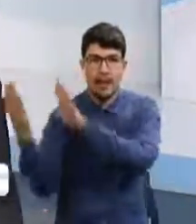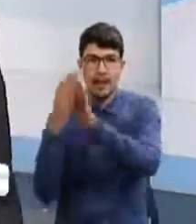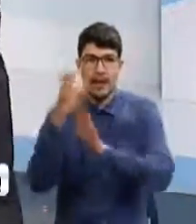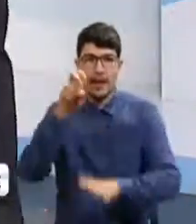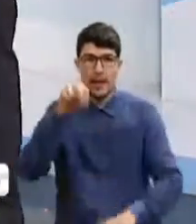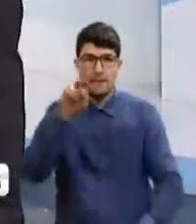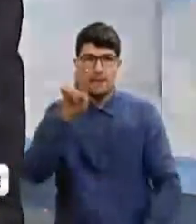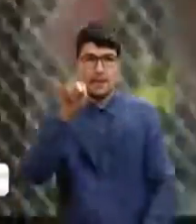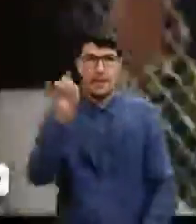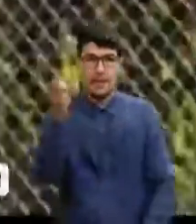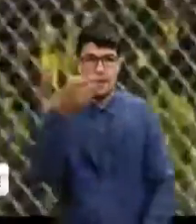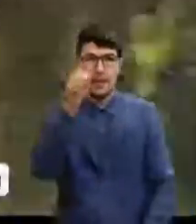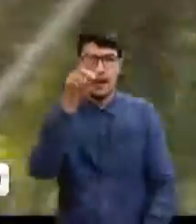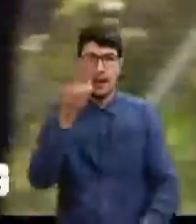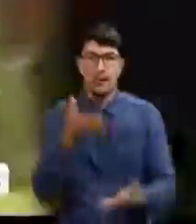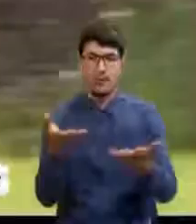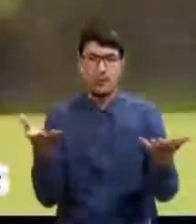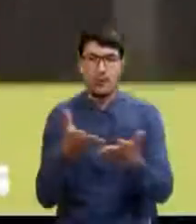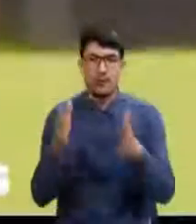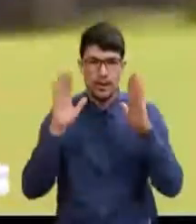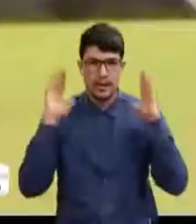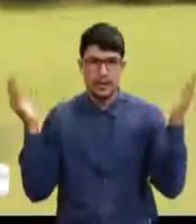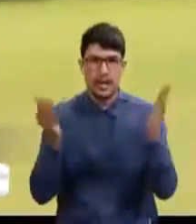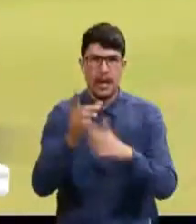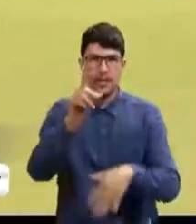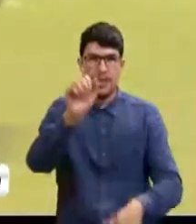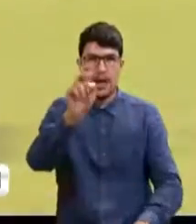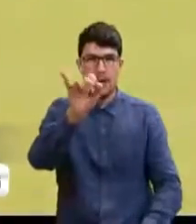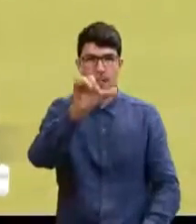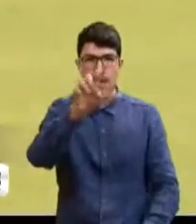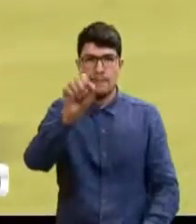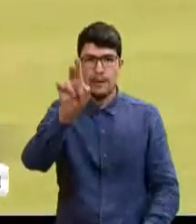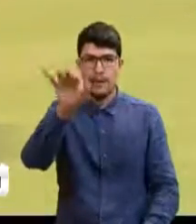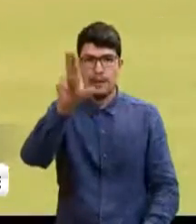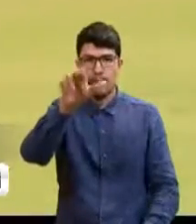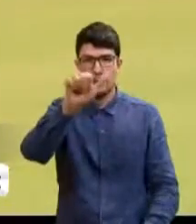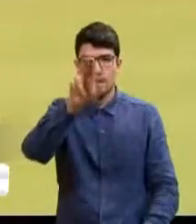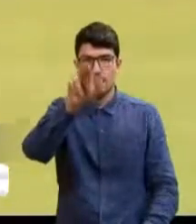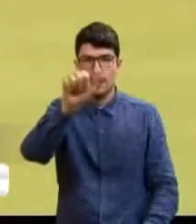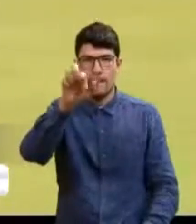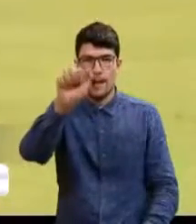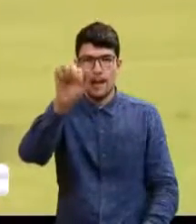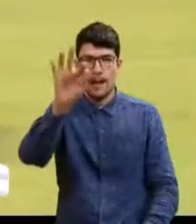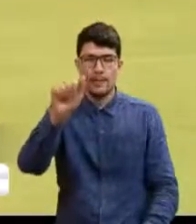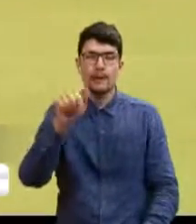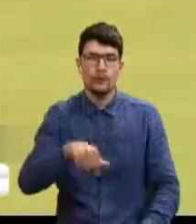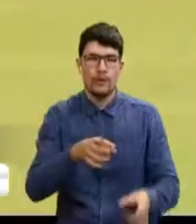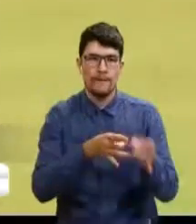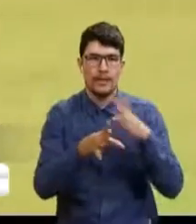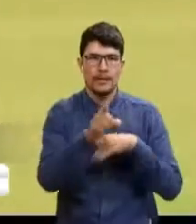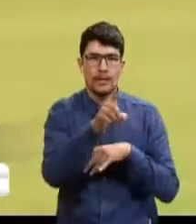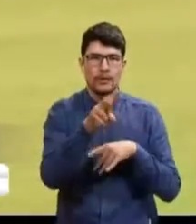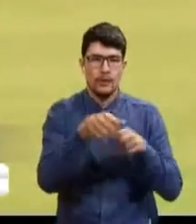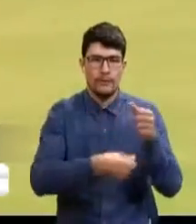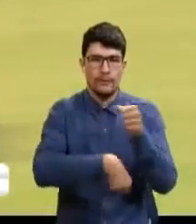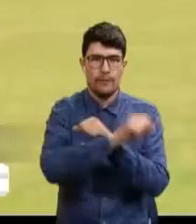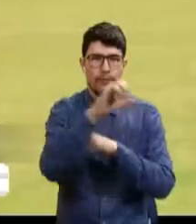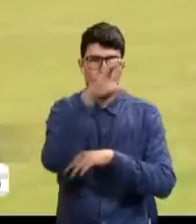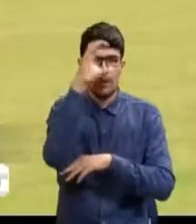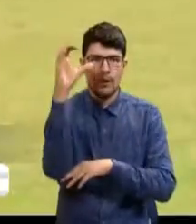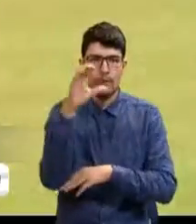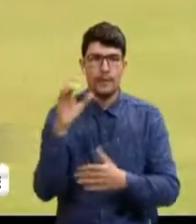envigado fc en el estadio daniel villa zapata por la fecha número 12 del fútbol profesional colombiano alianza petrolera